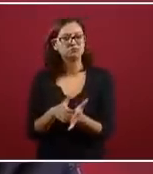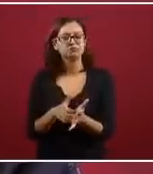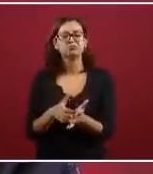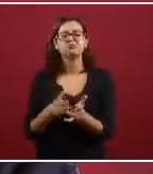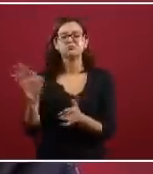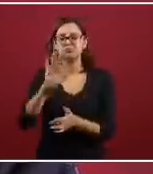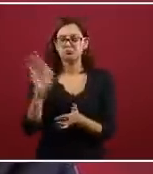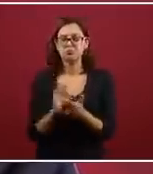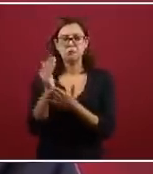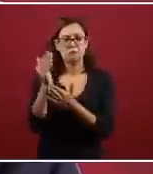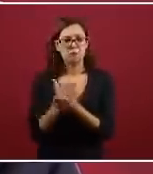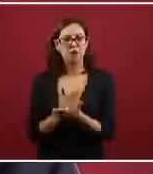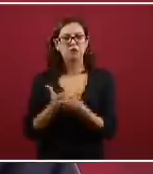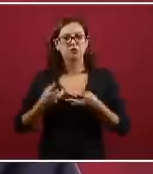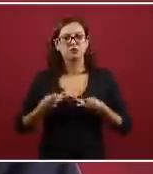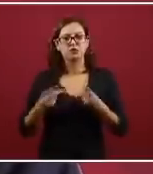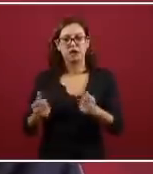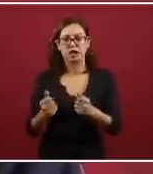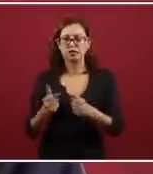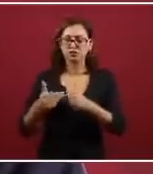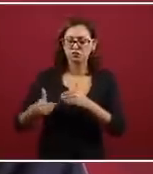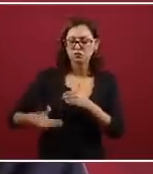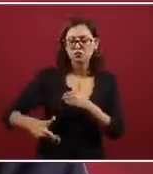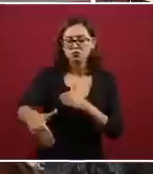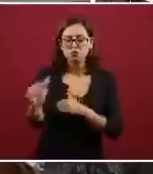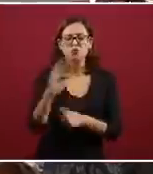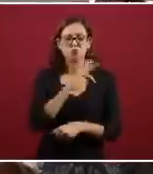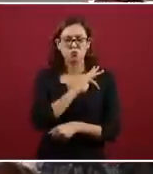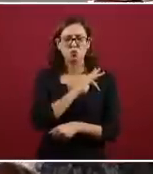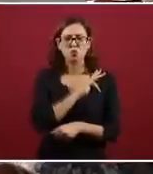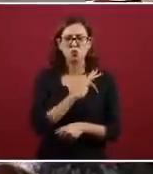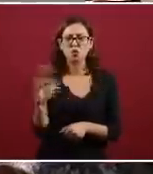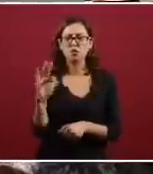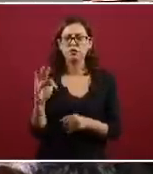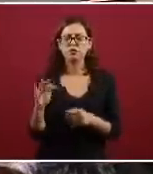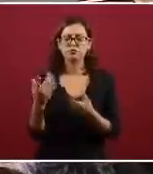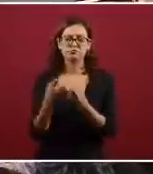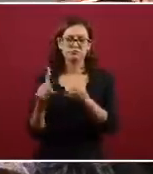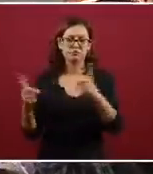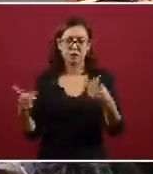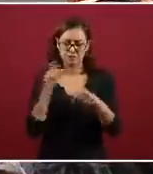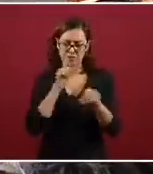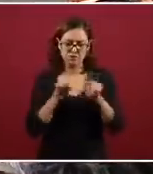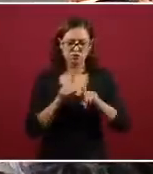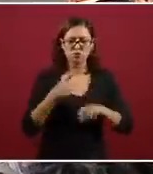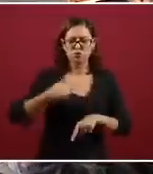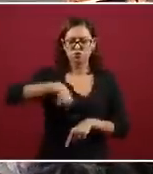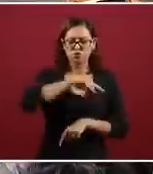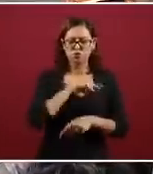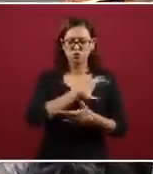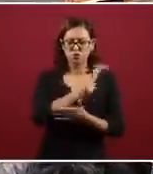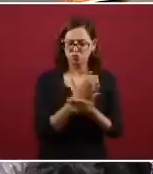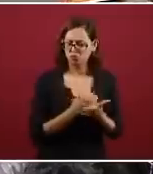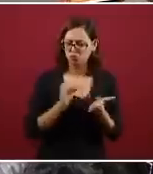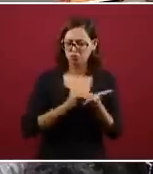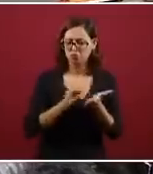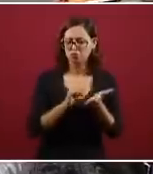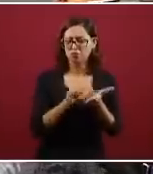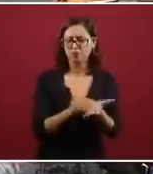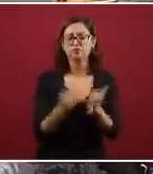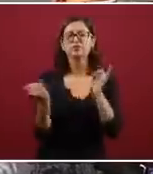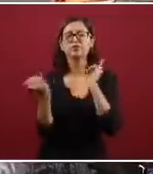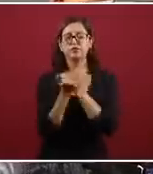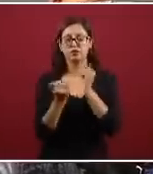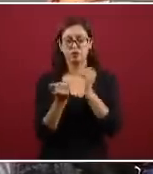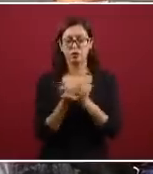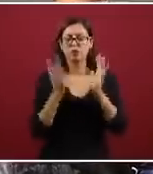nos permite mantener la vigencia de nuestros contratos actuales. Asimismo, permitirá la entrada en operación de nuestro